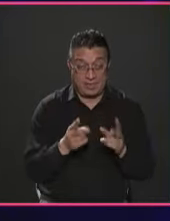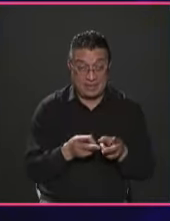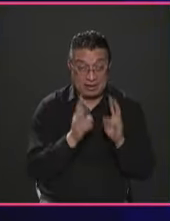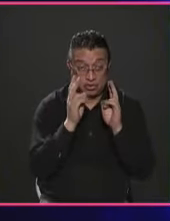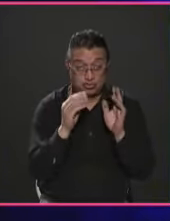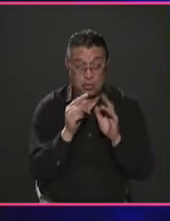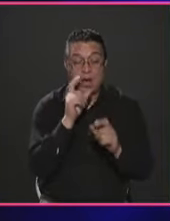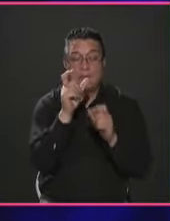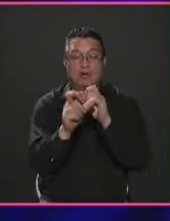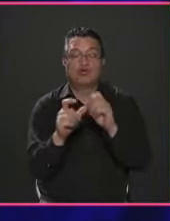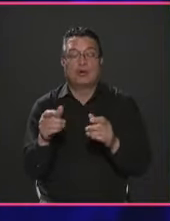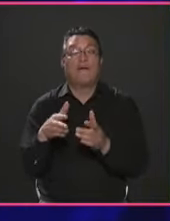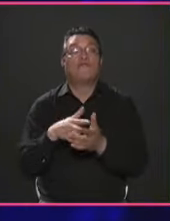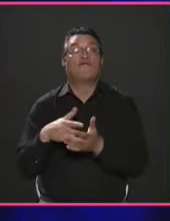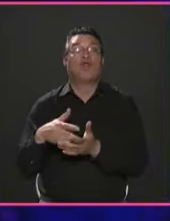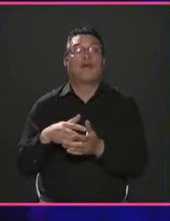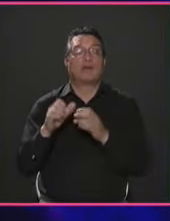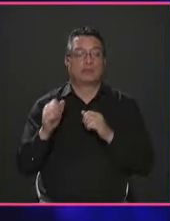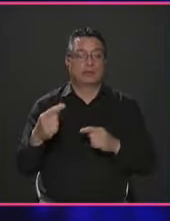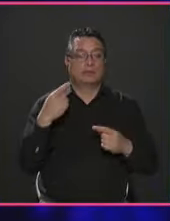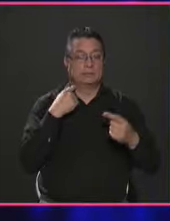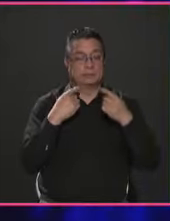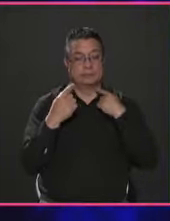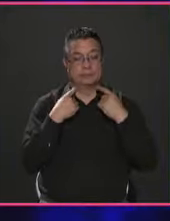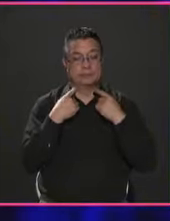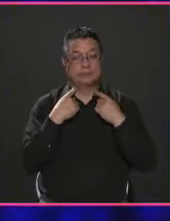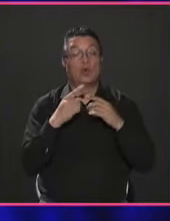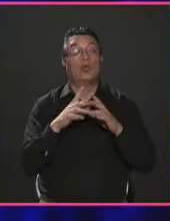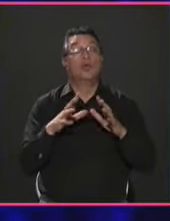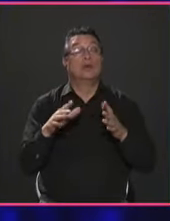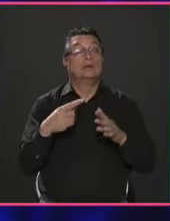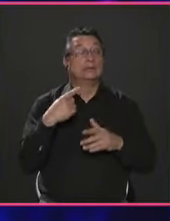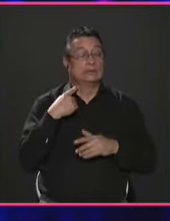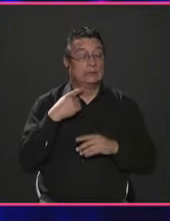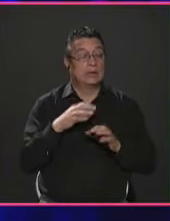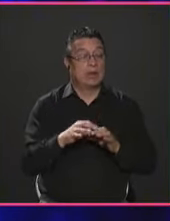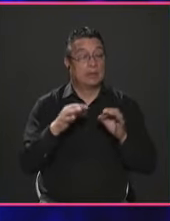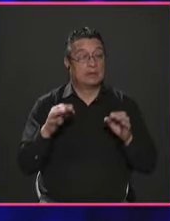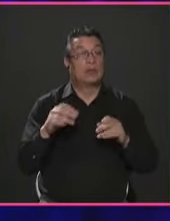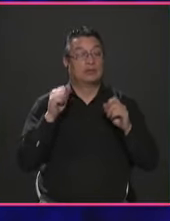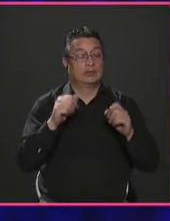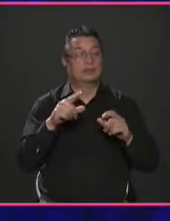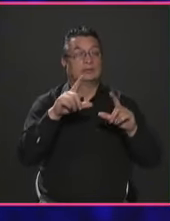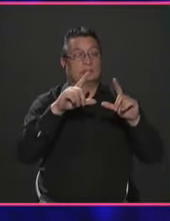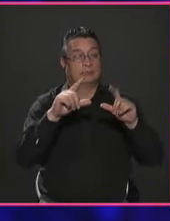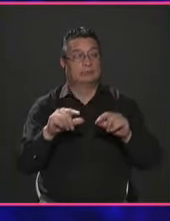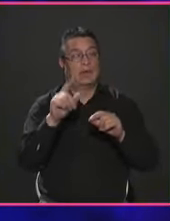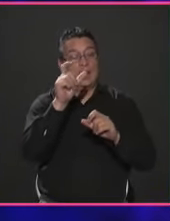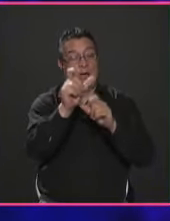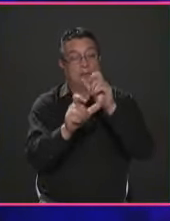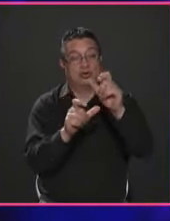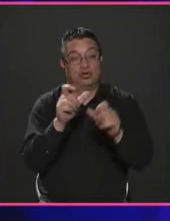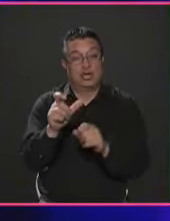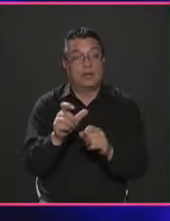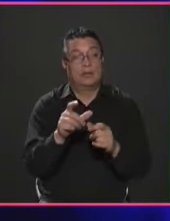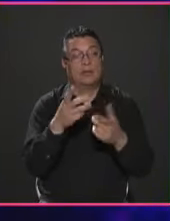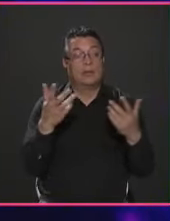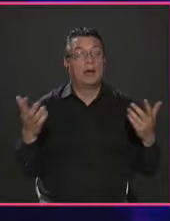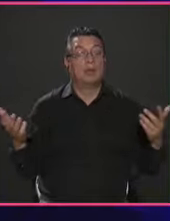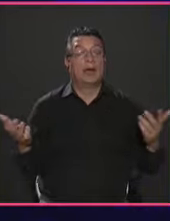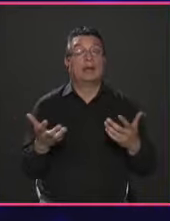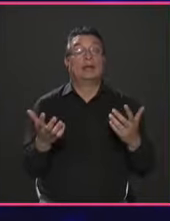a dejar poblaciones vulnerables detrás Y hay un riesgo en particular sobre esta área que es reducir a la persona